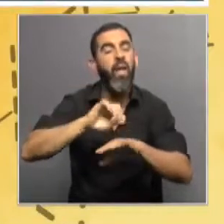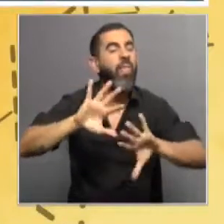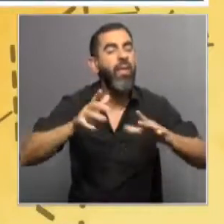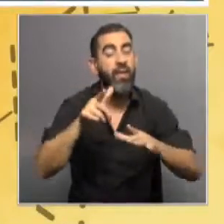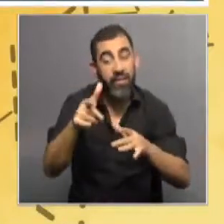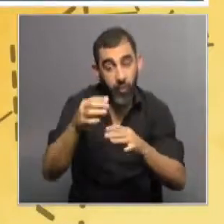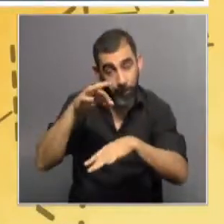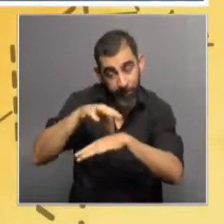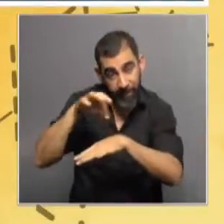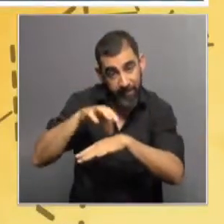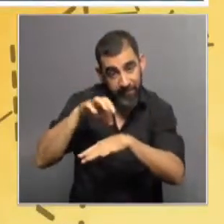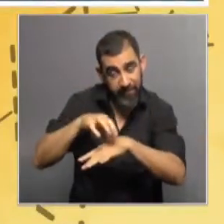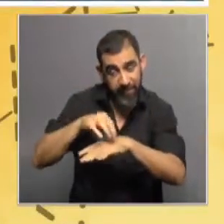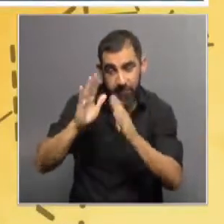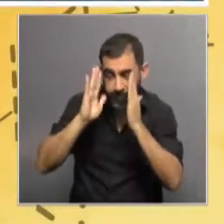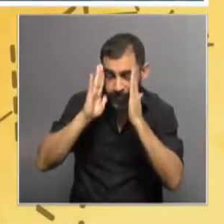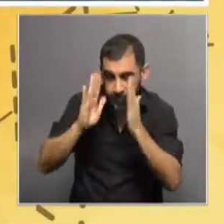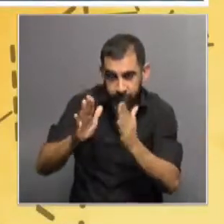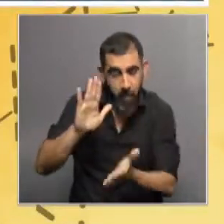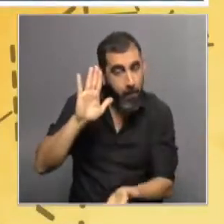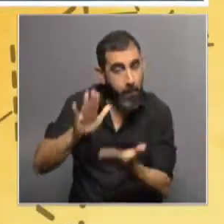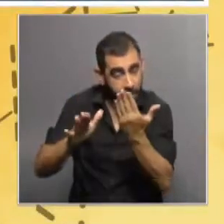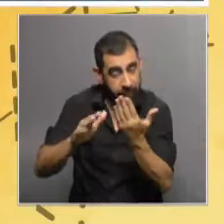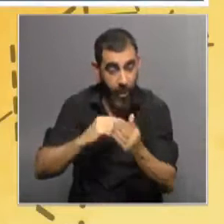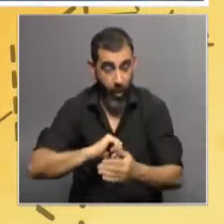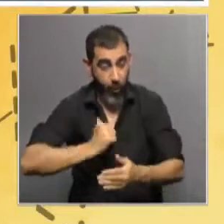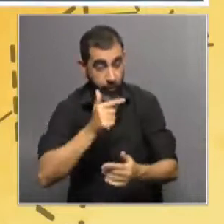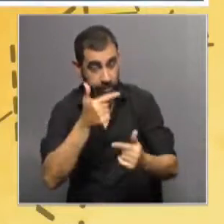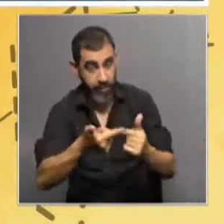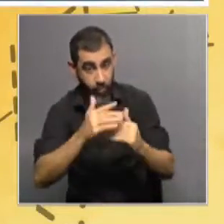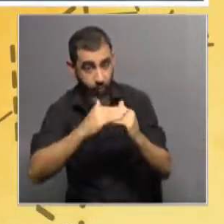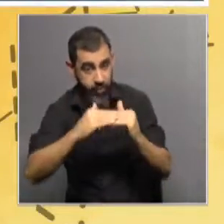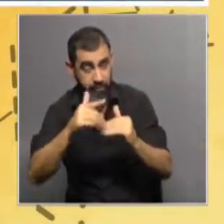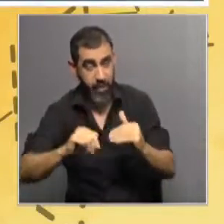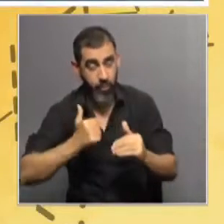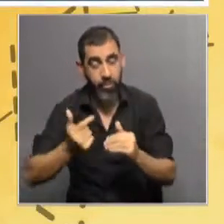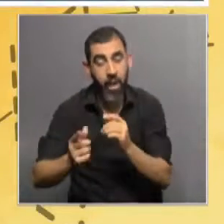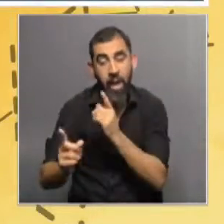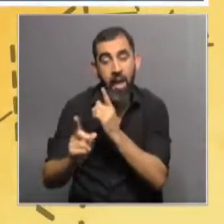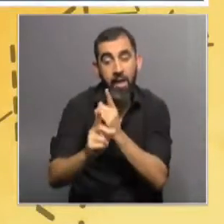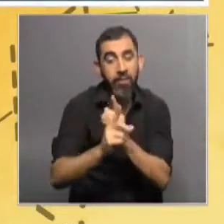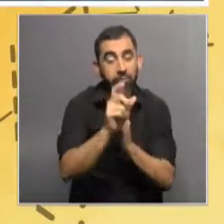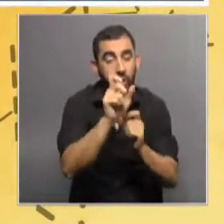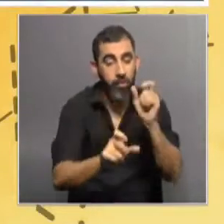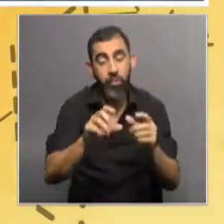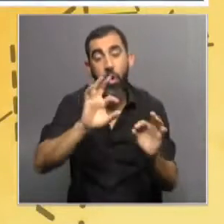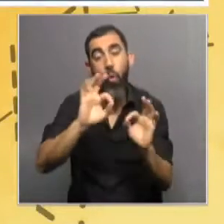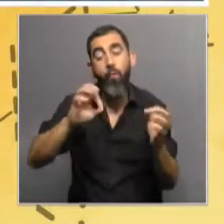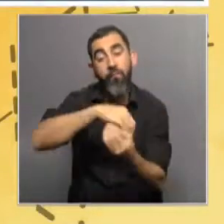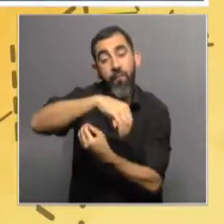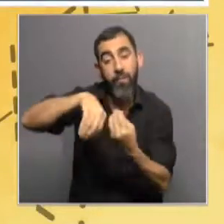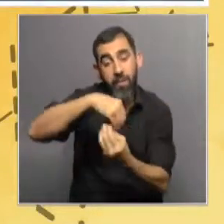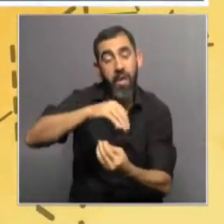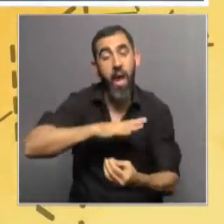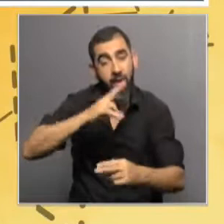que justamente su punto de atención es, usando la genética como base, la atención a los pacientes y familias que tienen